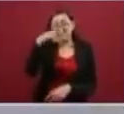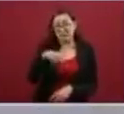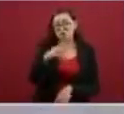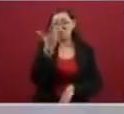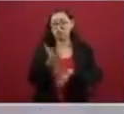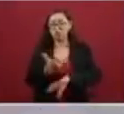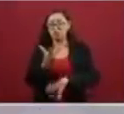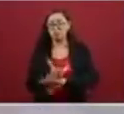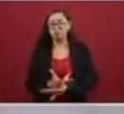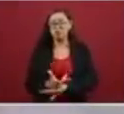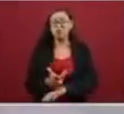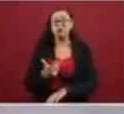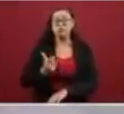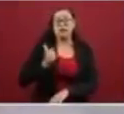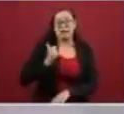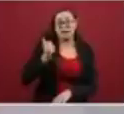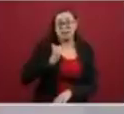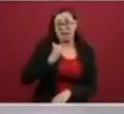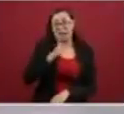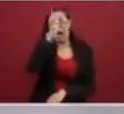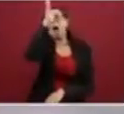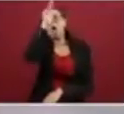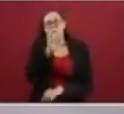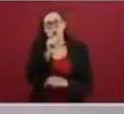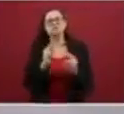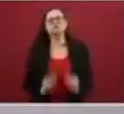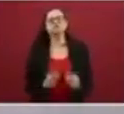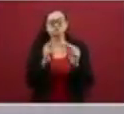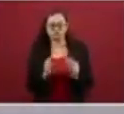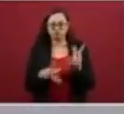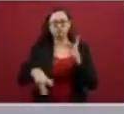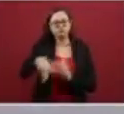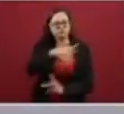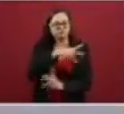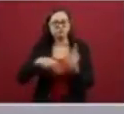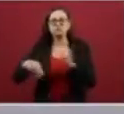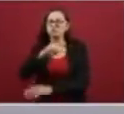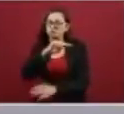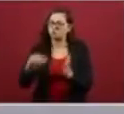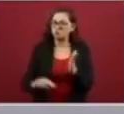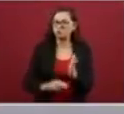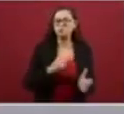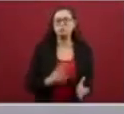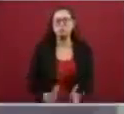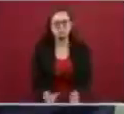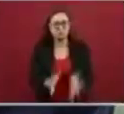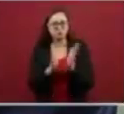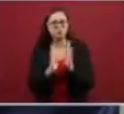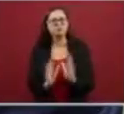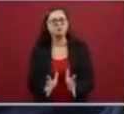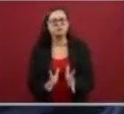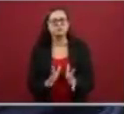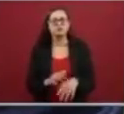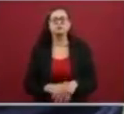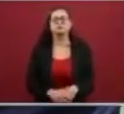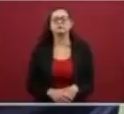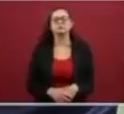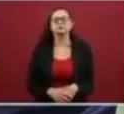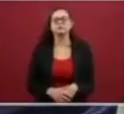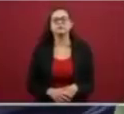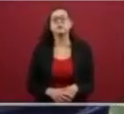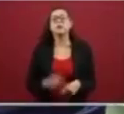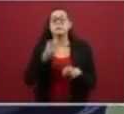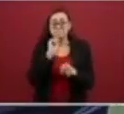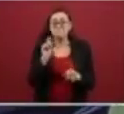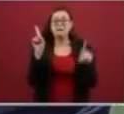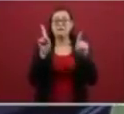Canadá. Se ha garantizado la libre manifestación de ideas,